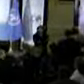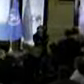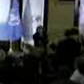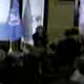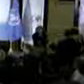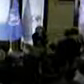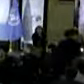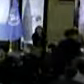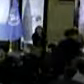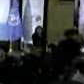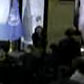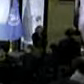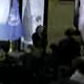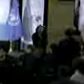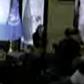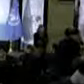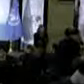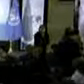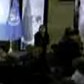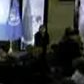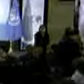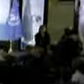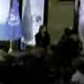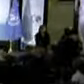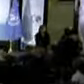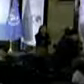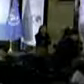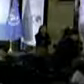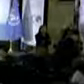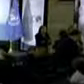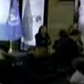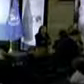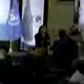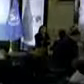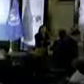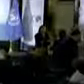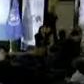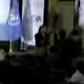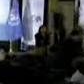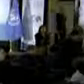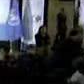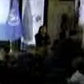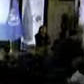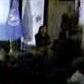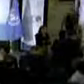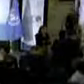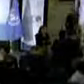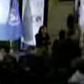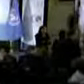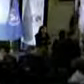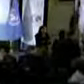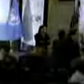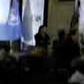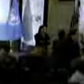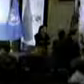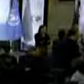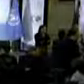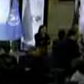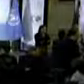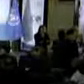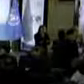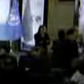Financiero, en Bloomberg Televisión, y también del programa Educación 21 en W Radio, quien